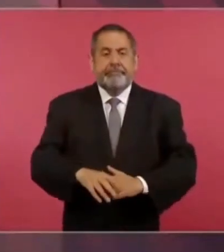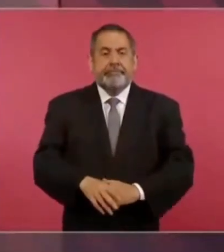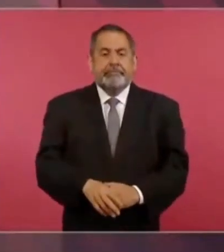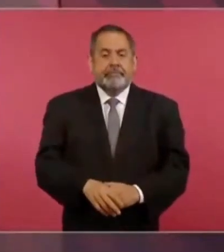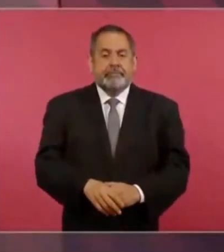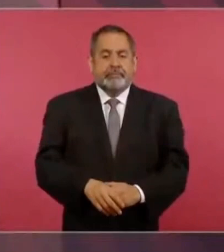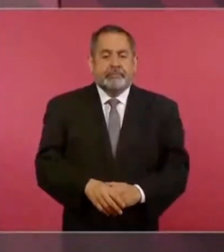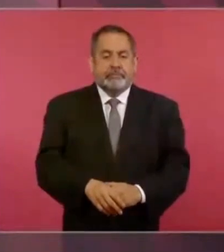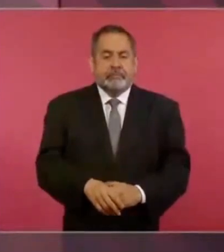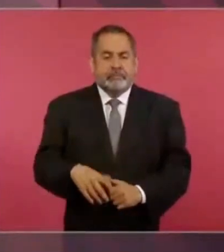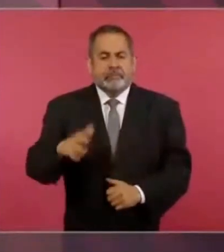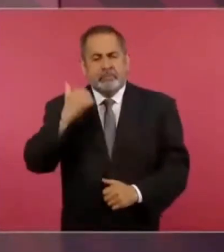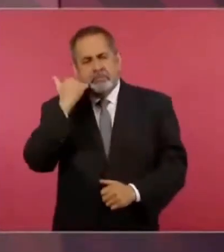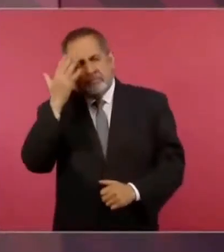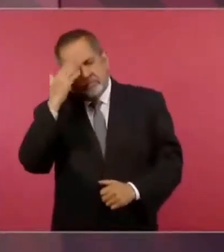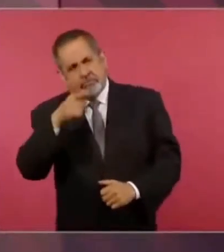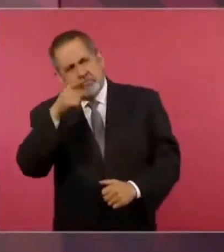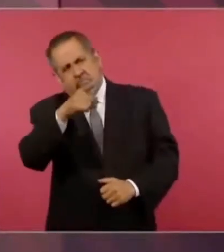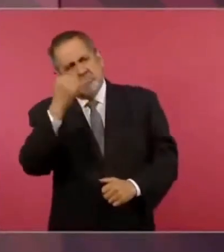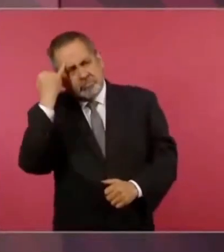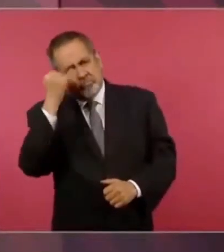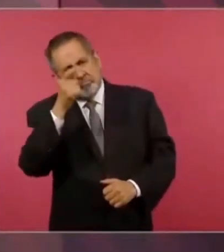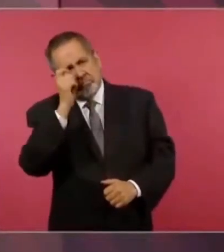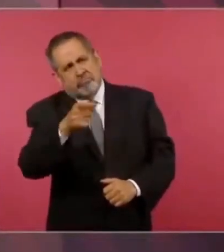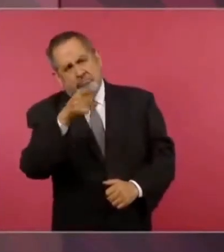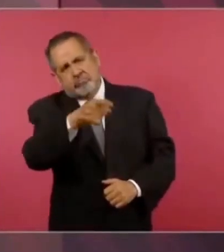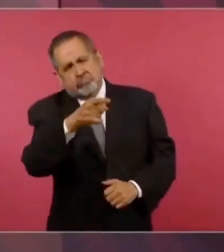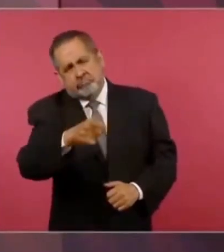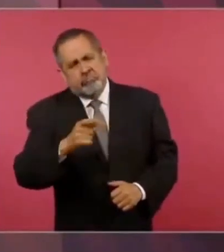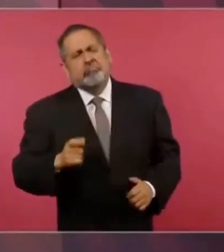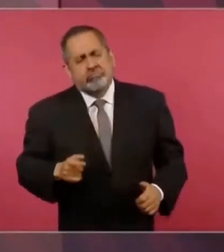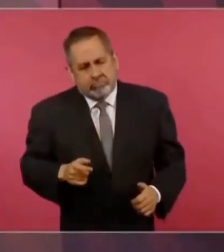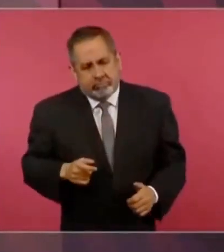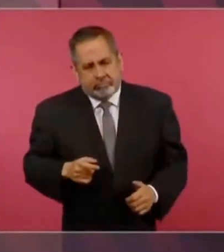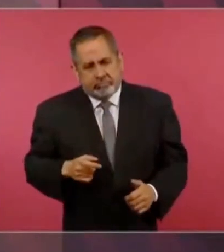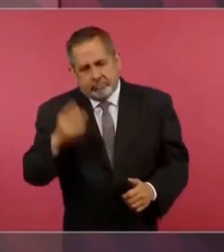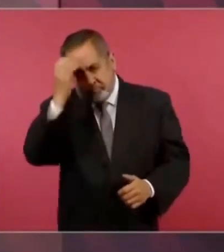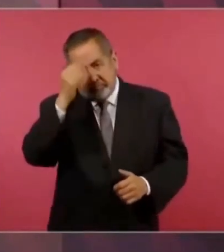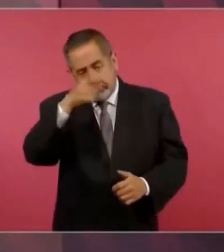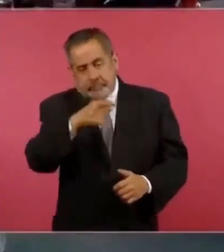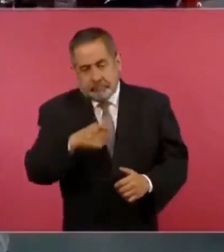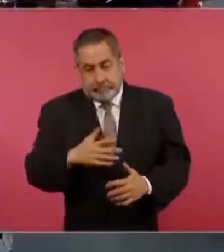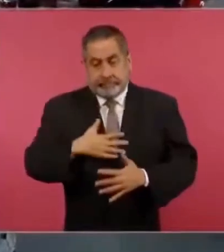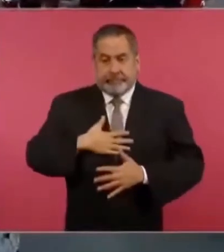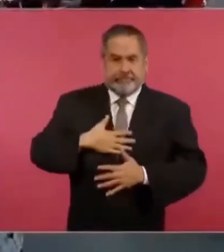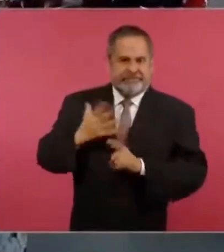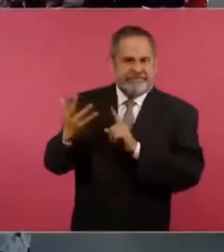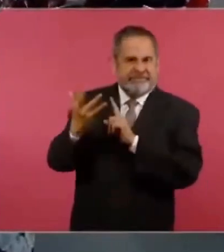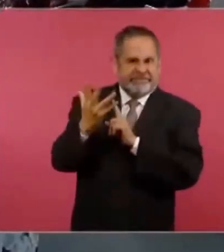y que querían saber cuál era mi postura sobre eso.